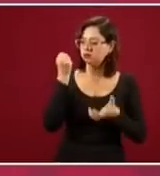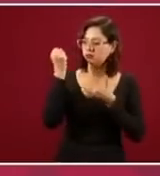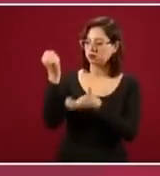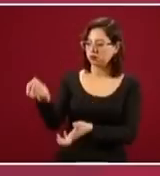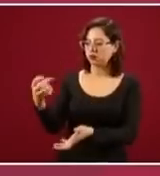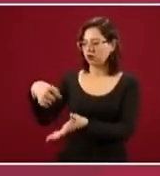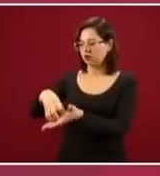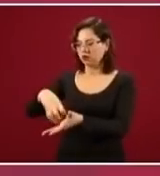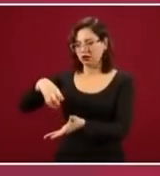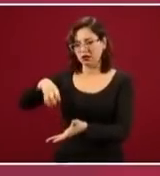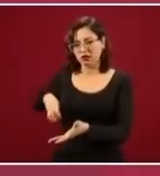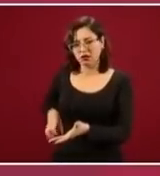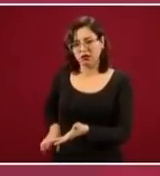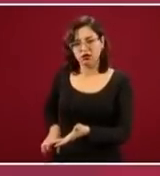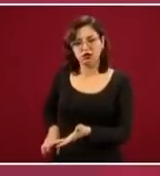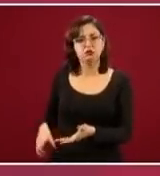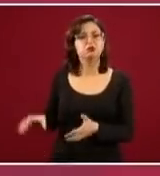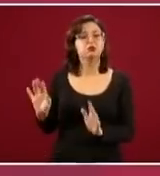sino robarse el dinero